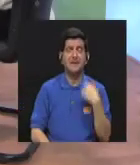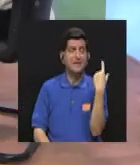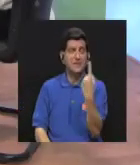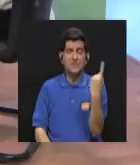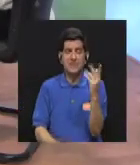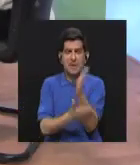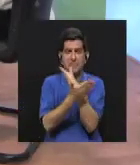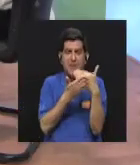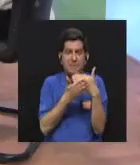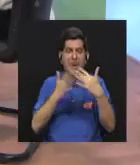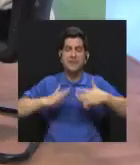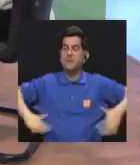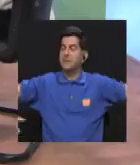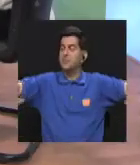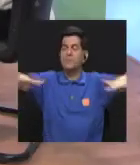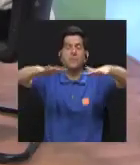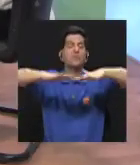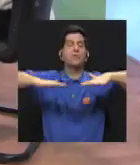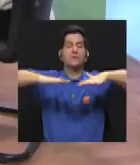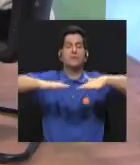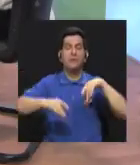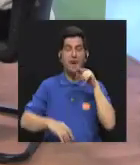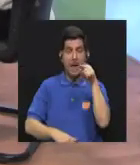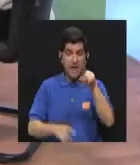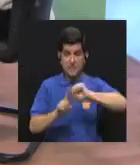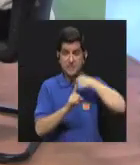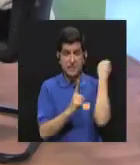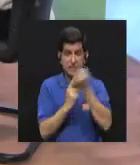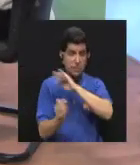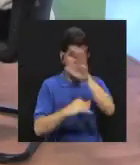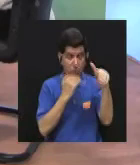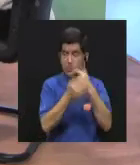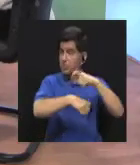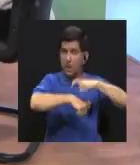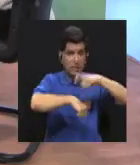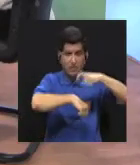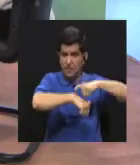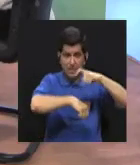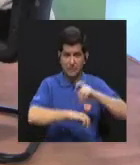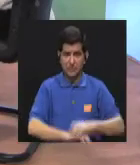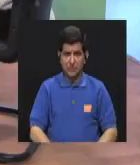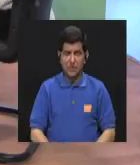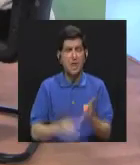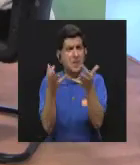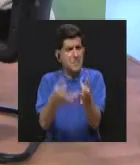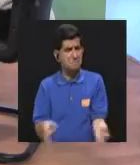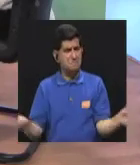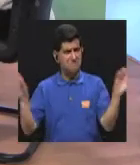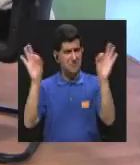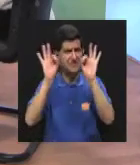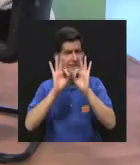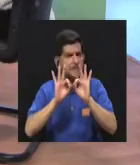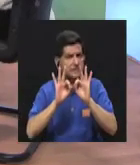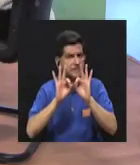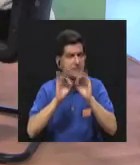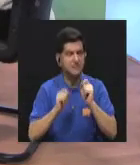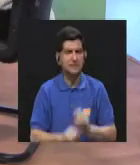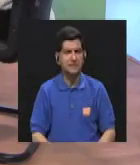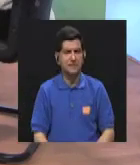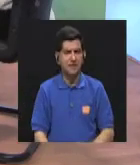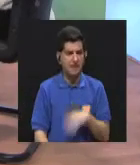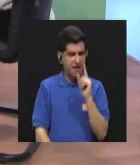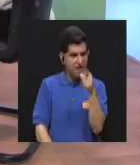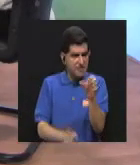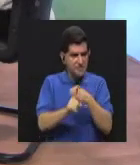fuéramos parte como de la escenografía. Claro. Eso fue así todas las veces. Lo importante fue cómo